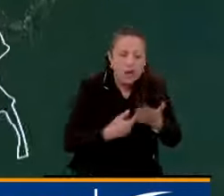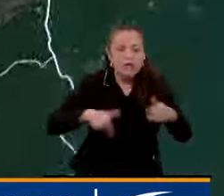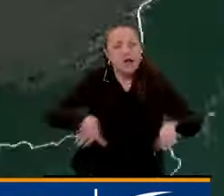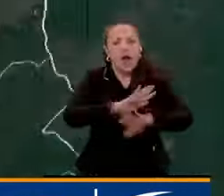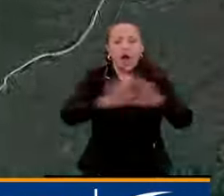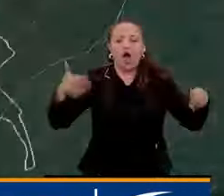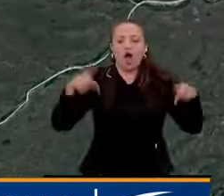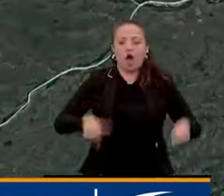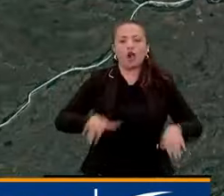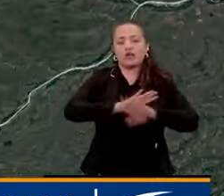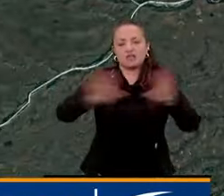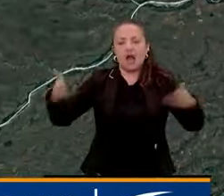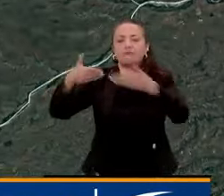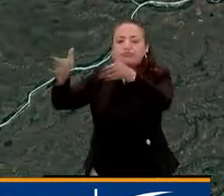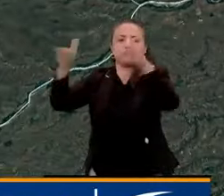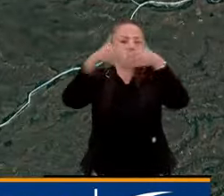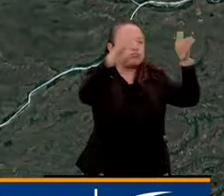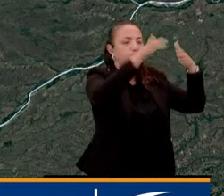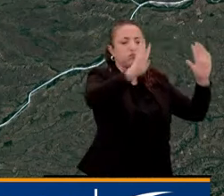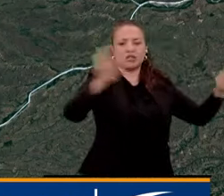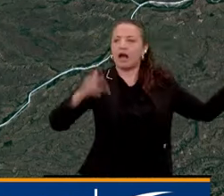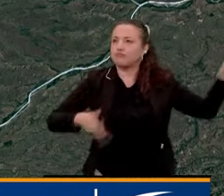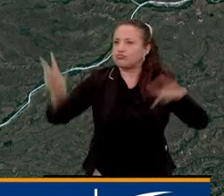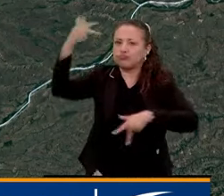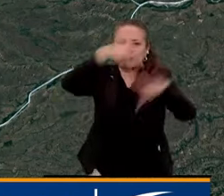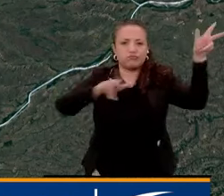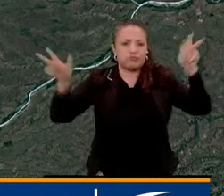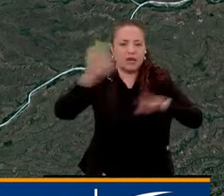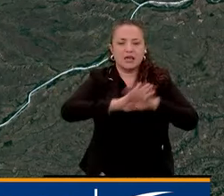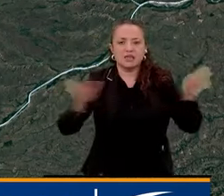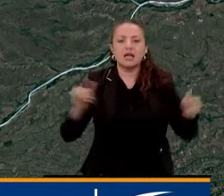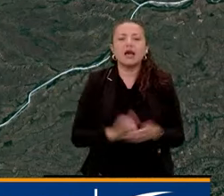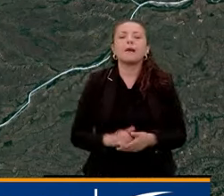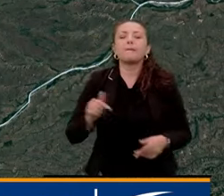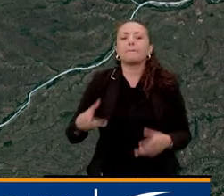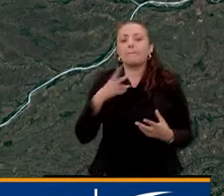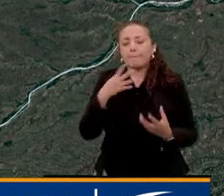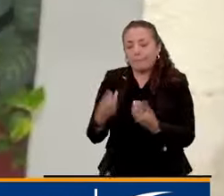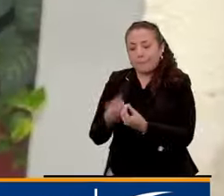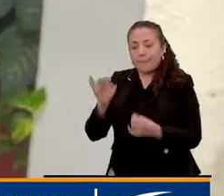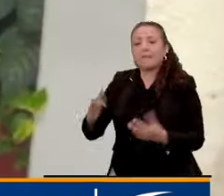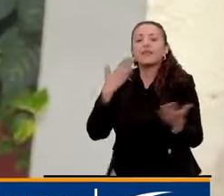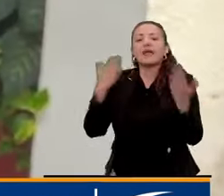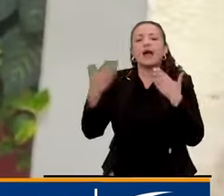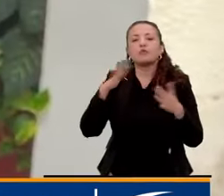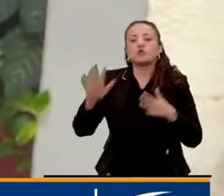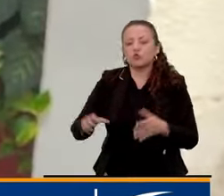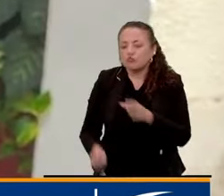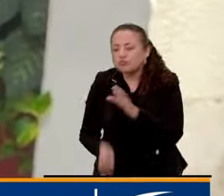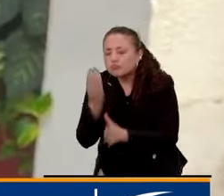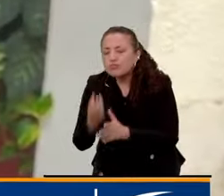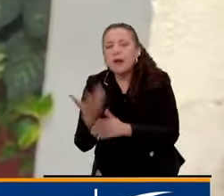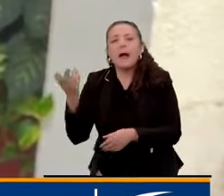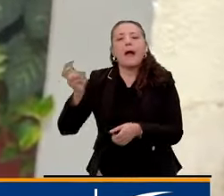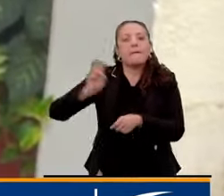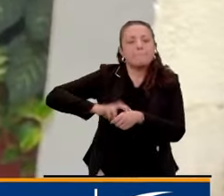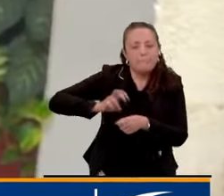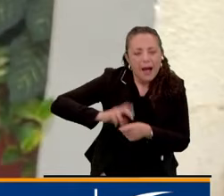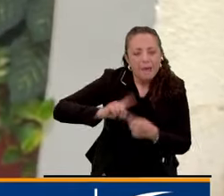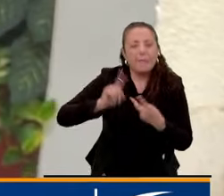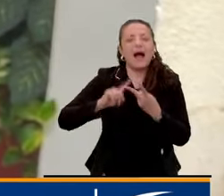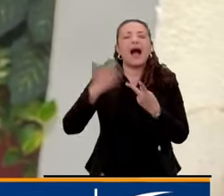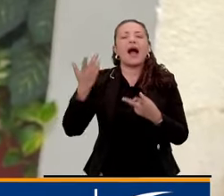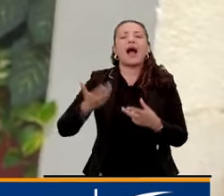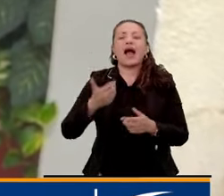tenido a las vías del departamento bloqueadas un conglomerado de campesinos productores de papa cebolla y leche y